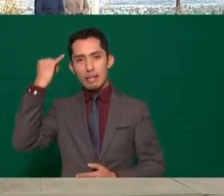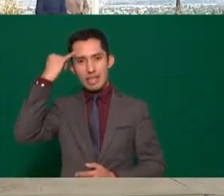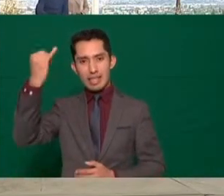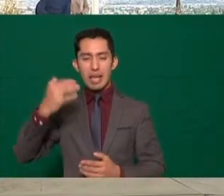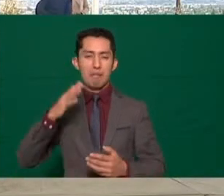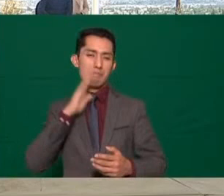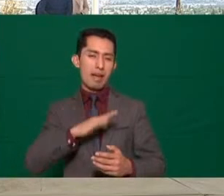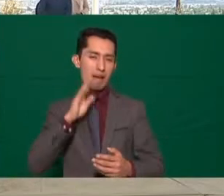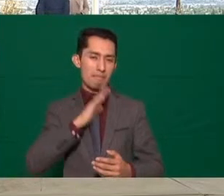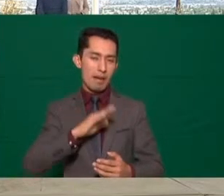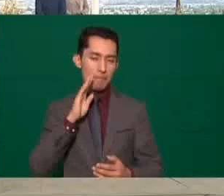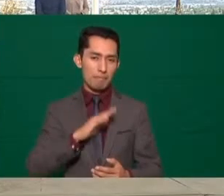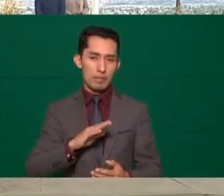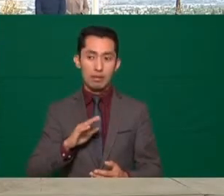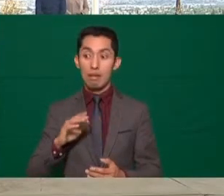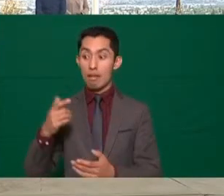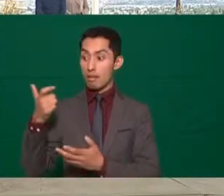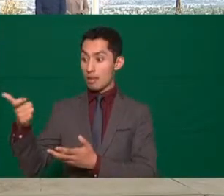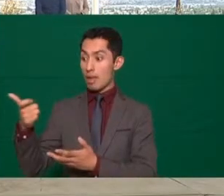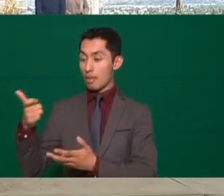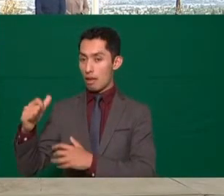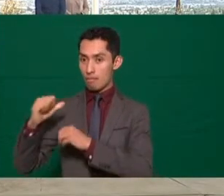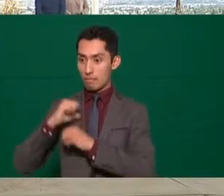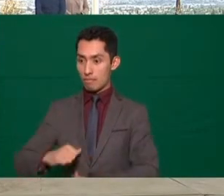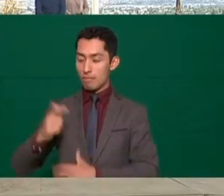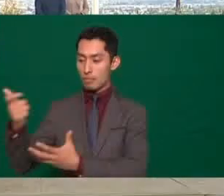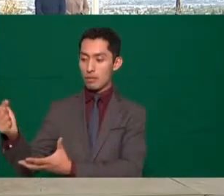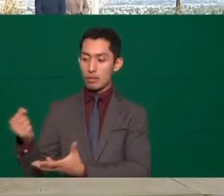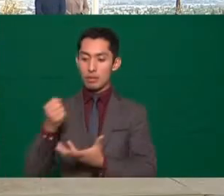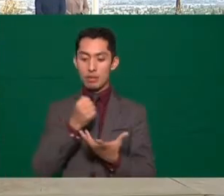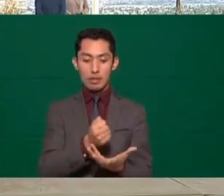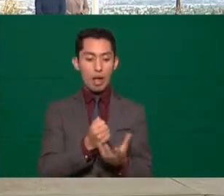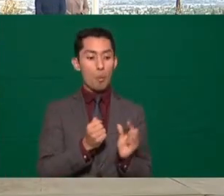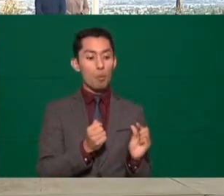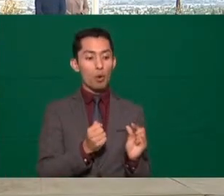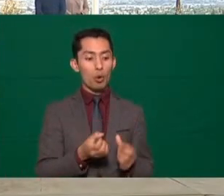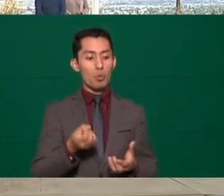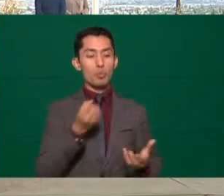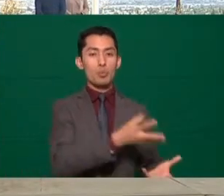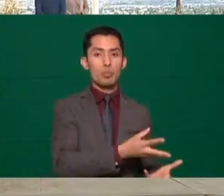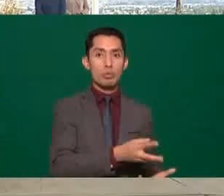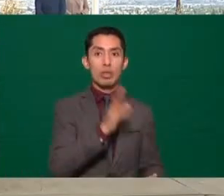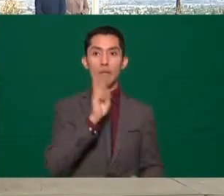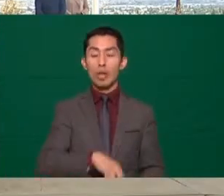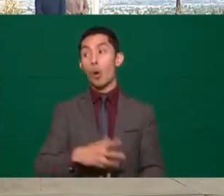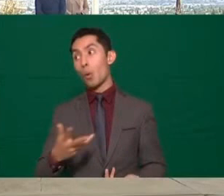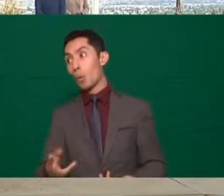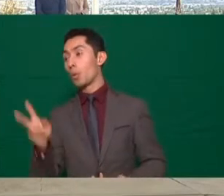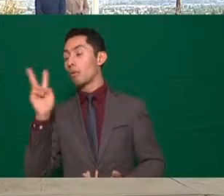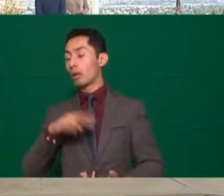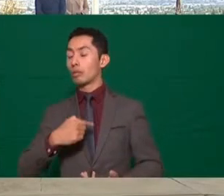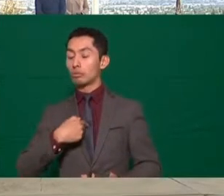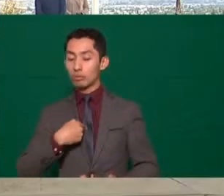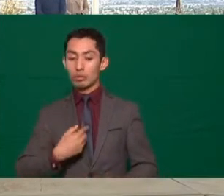que se destinaba a los pobres lo tachaban de populismo, de